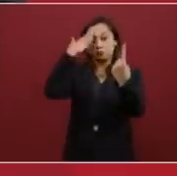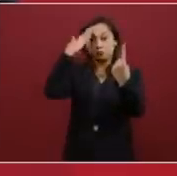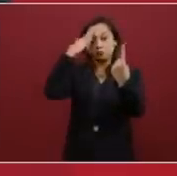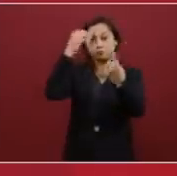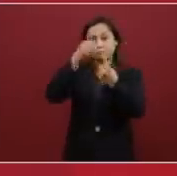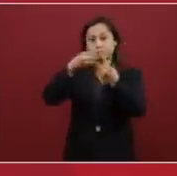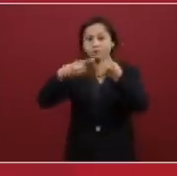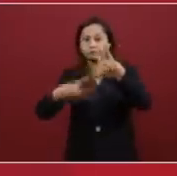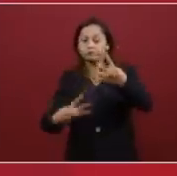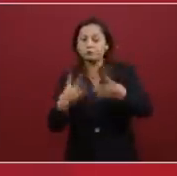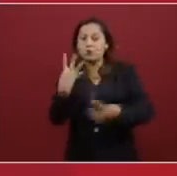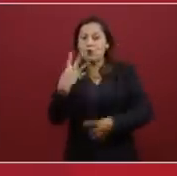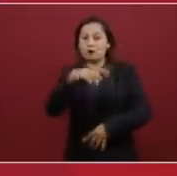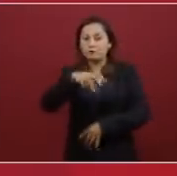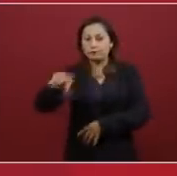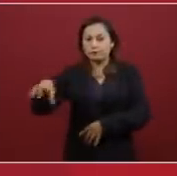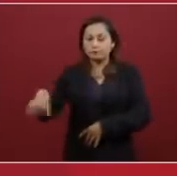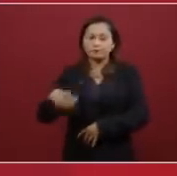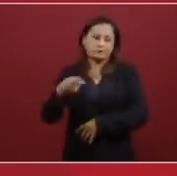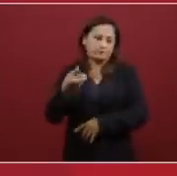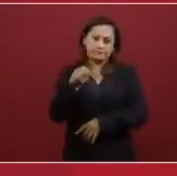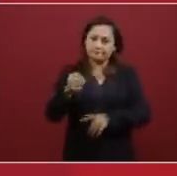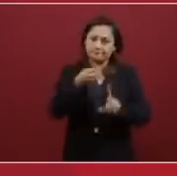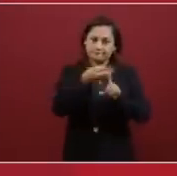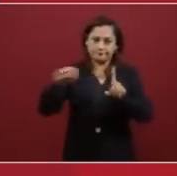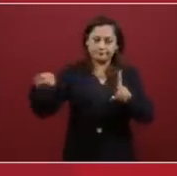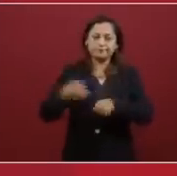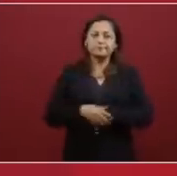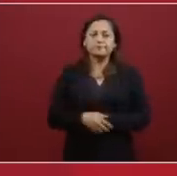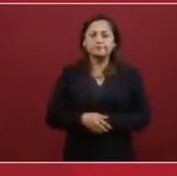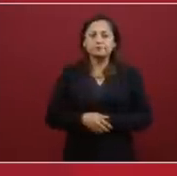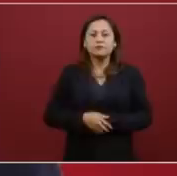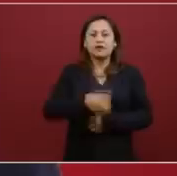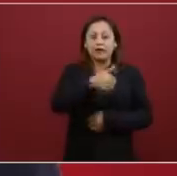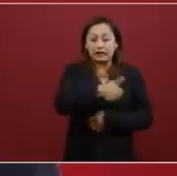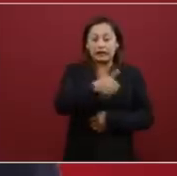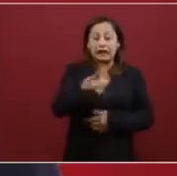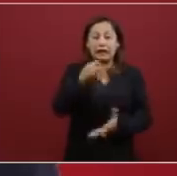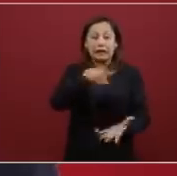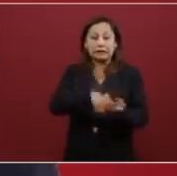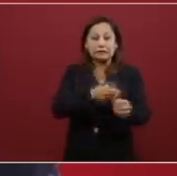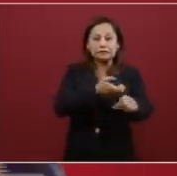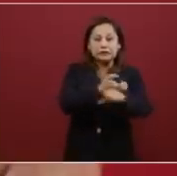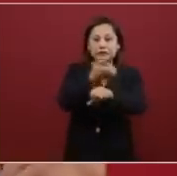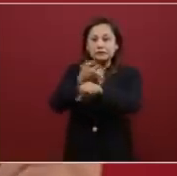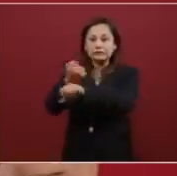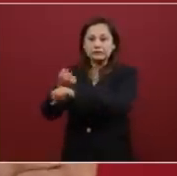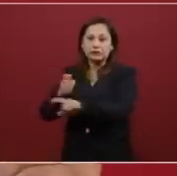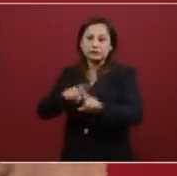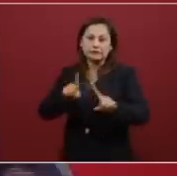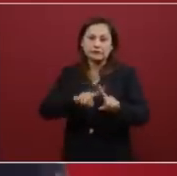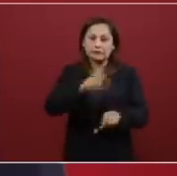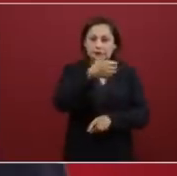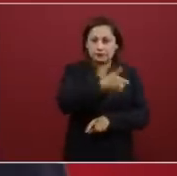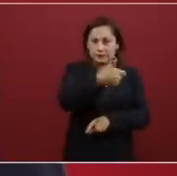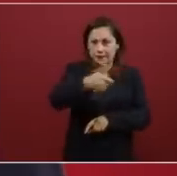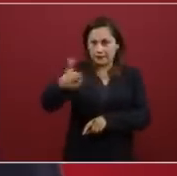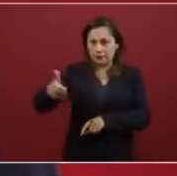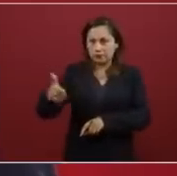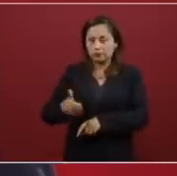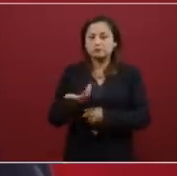Esa es la estructura para cada estado. Y de ahí